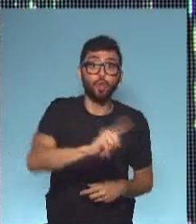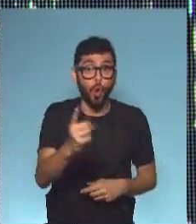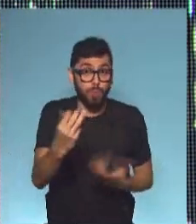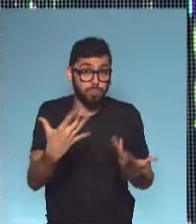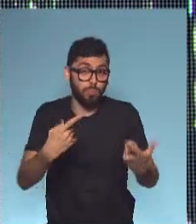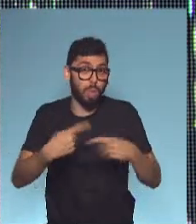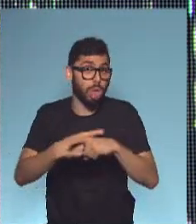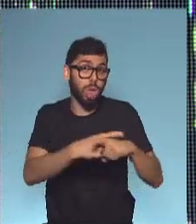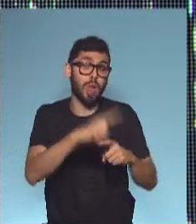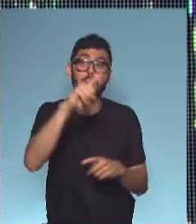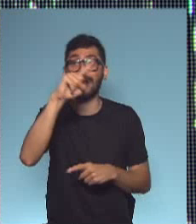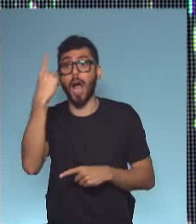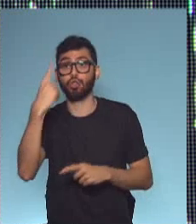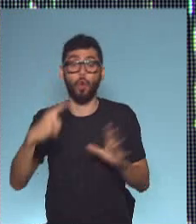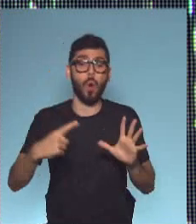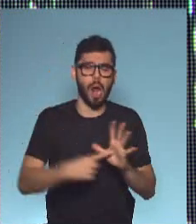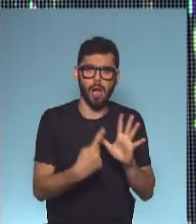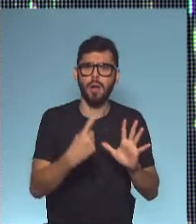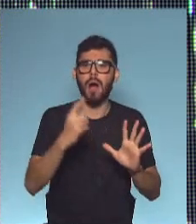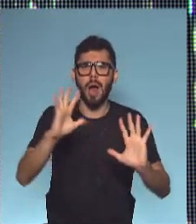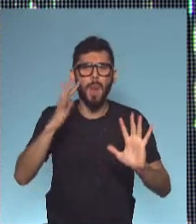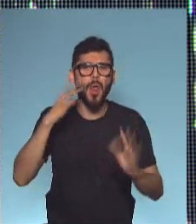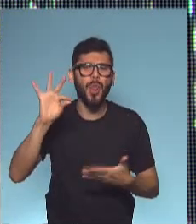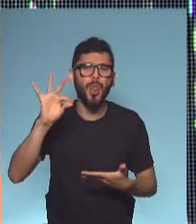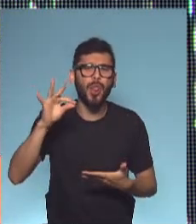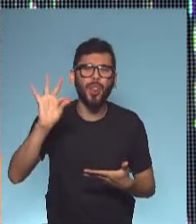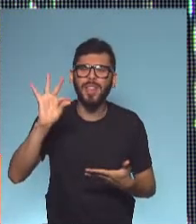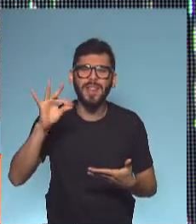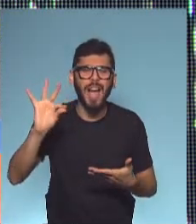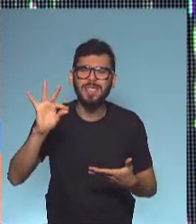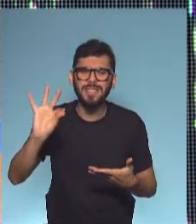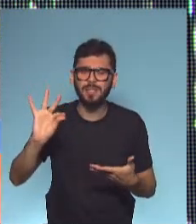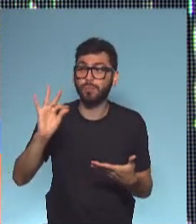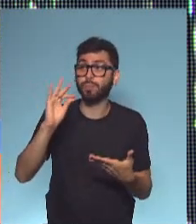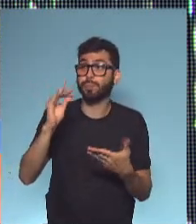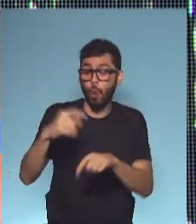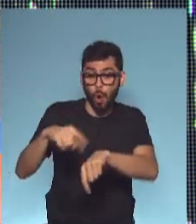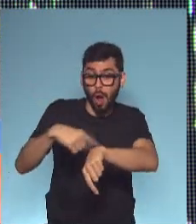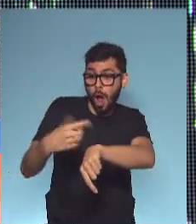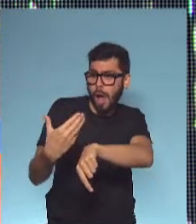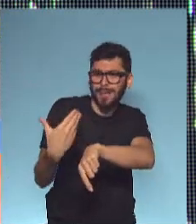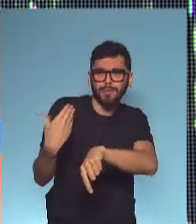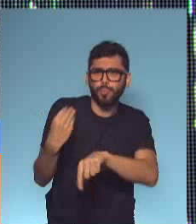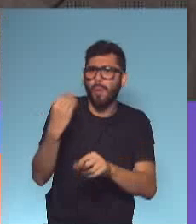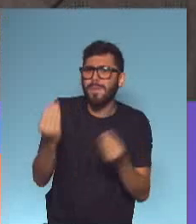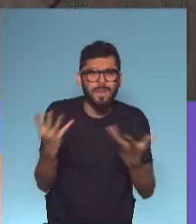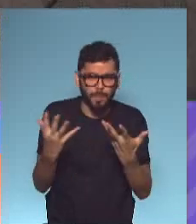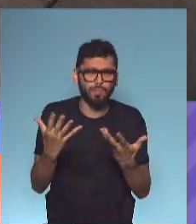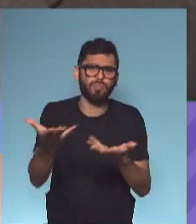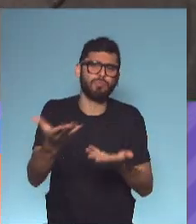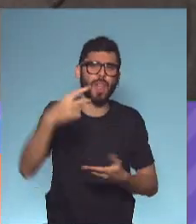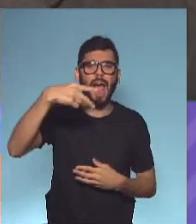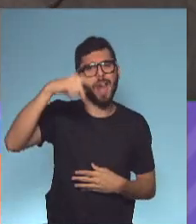Para saber detalle, para conocer qué es lo que ha sucedido en el último capítulo de estas horas, nadie como Néstor Espósito. Néstor, buenas